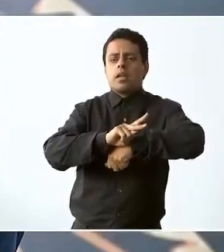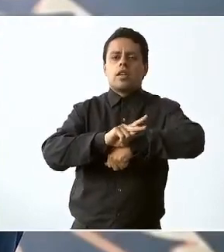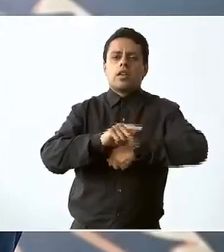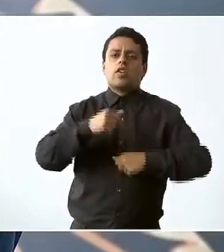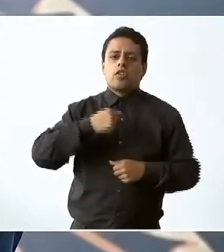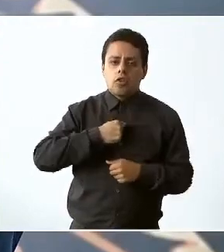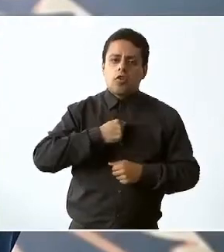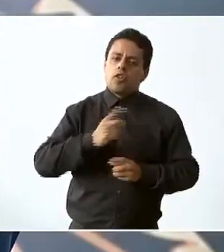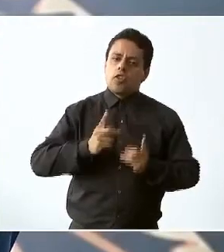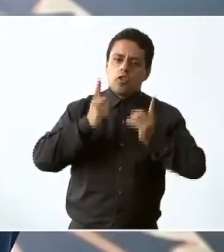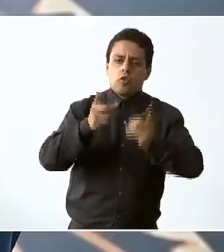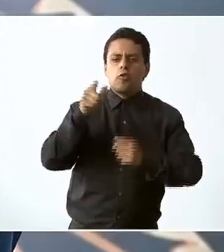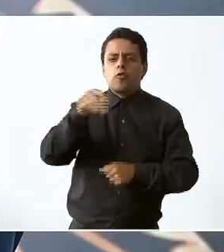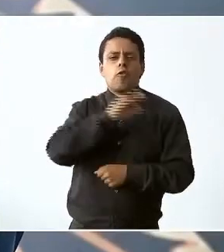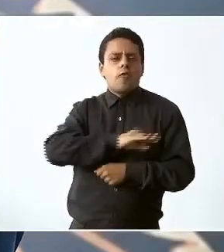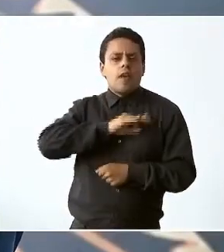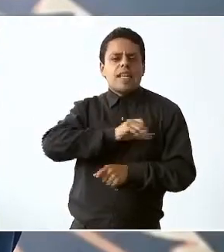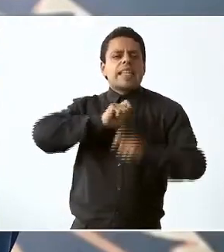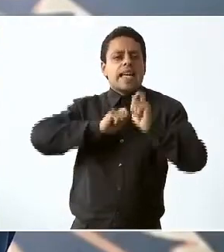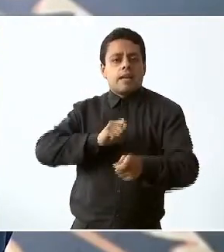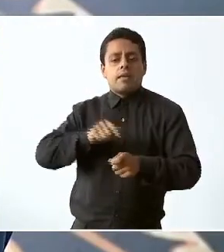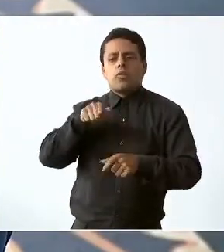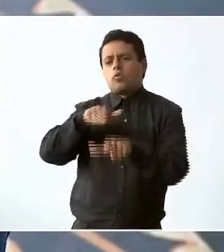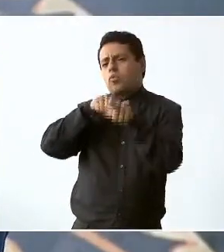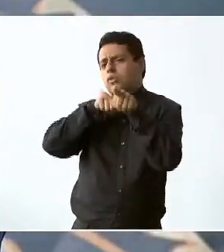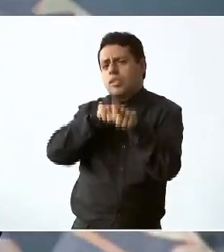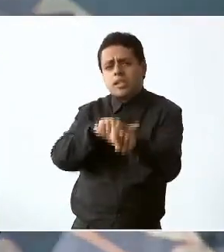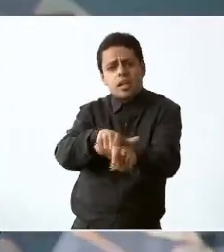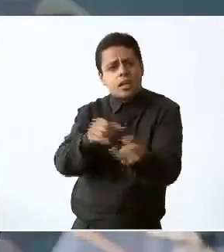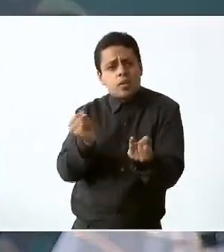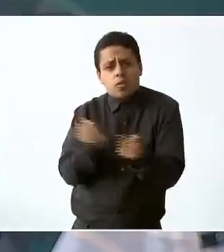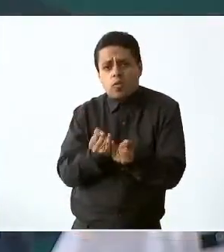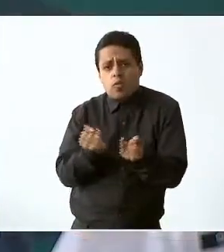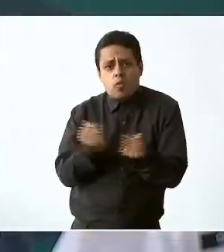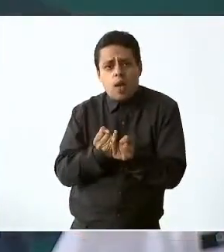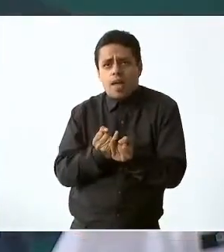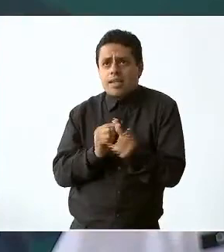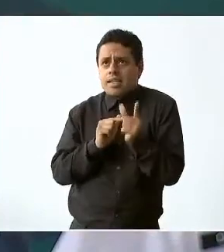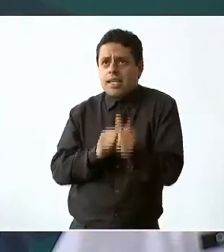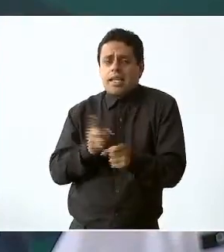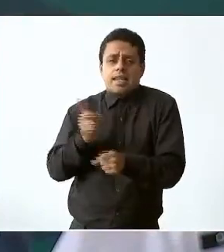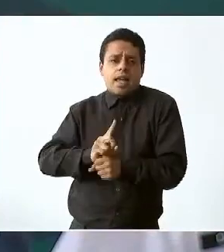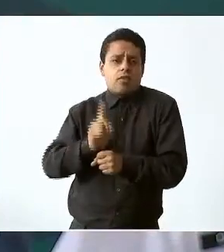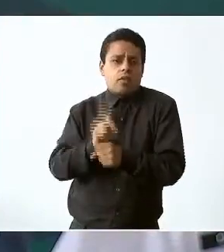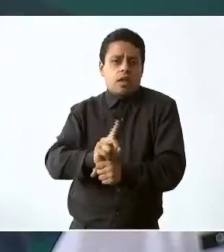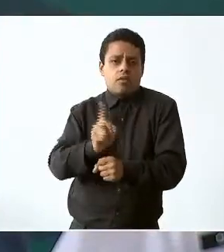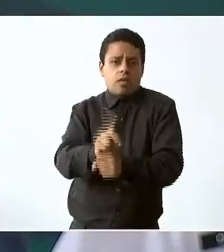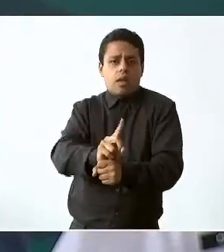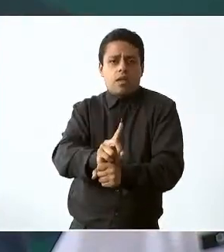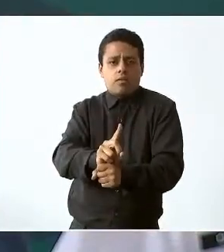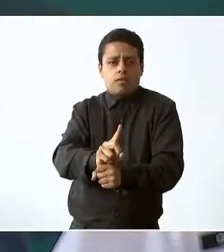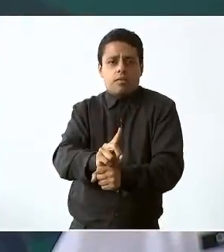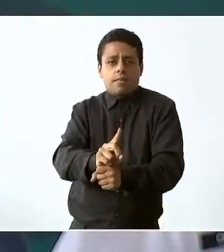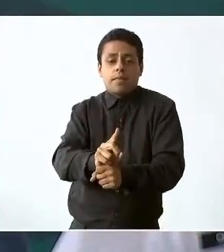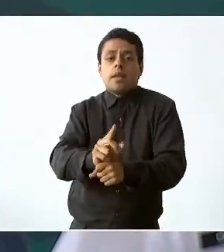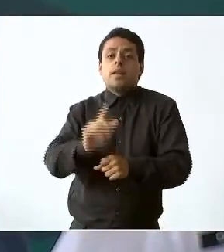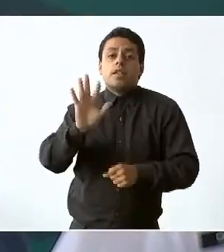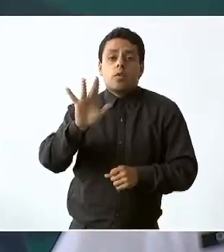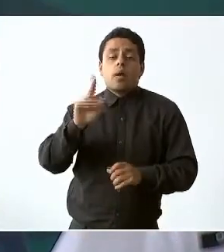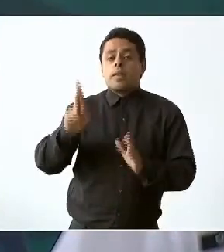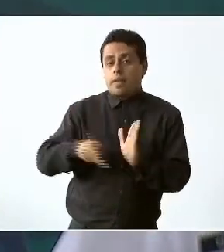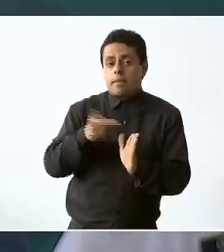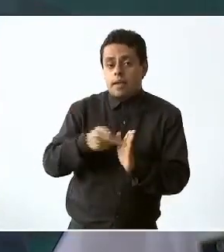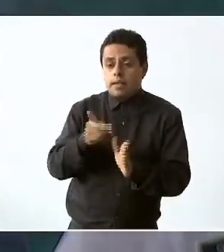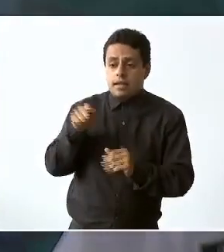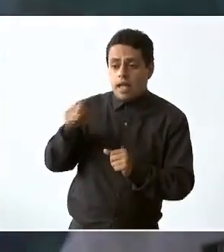la clave, sé siempre igual, fiel a tu espejo diario. 50 veces es igual